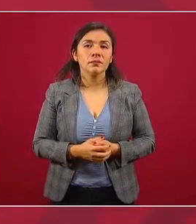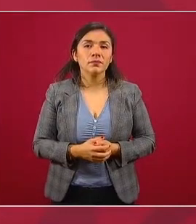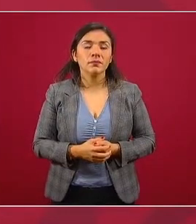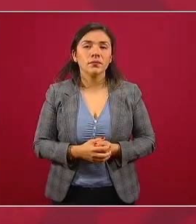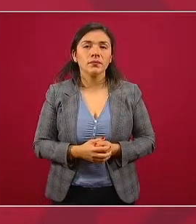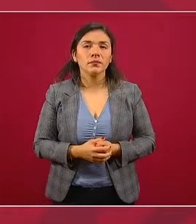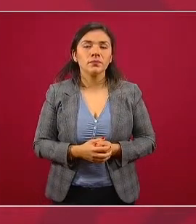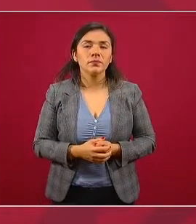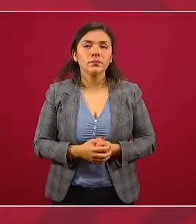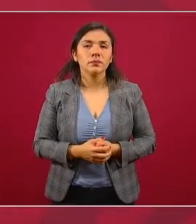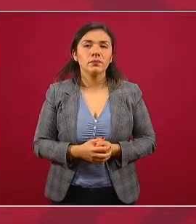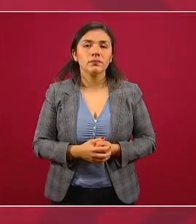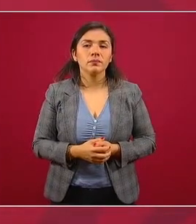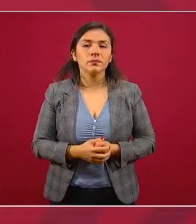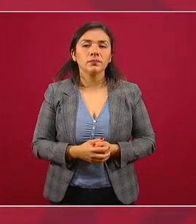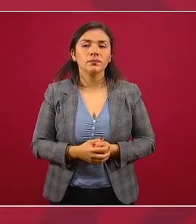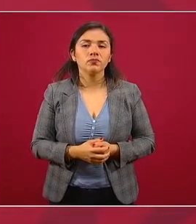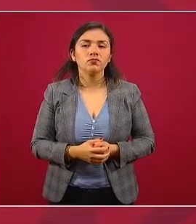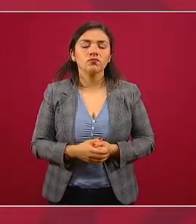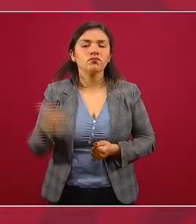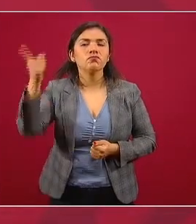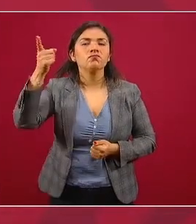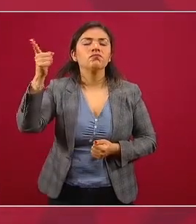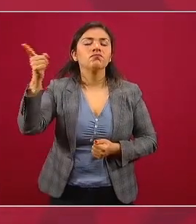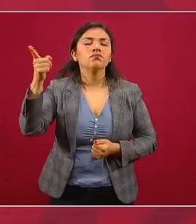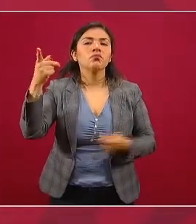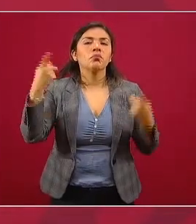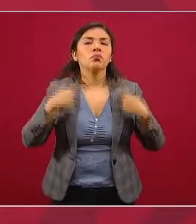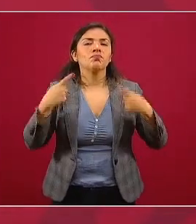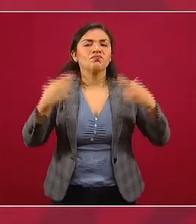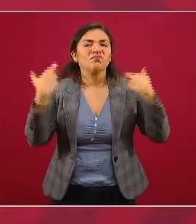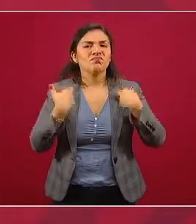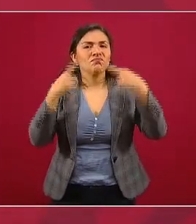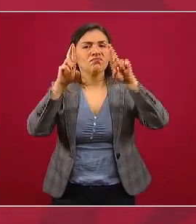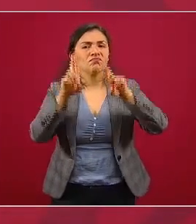con nuestro representante en la